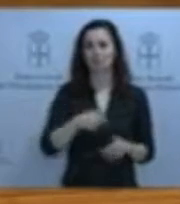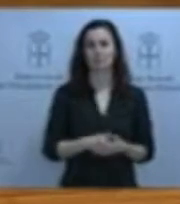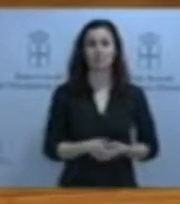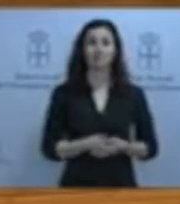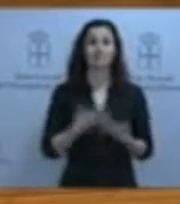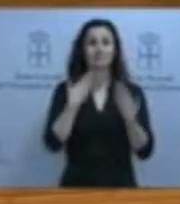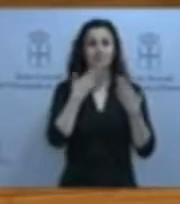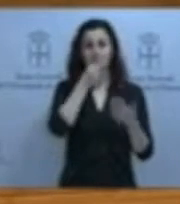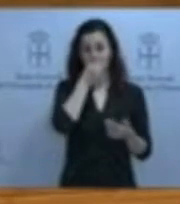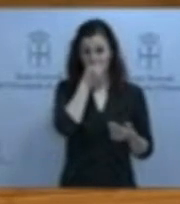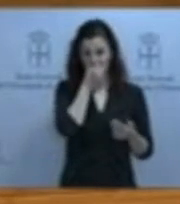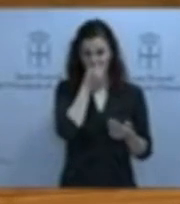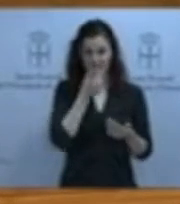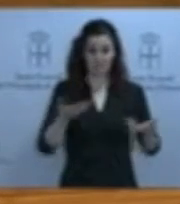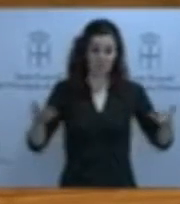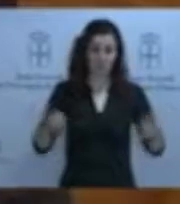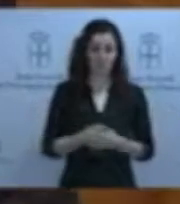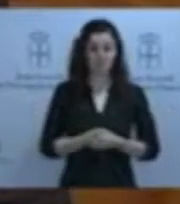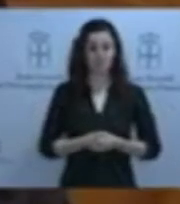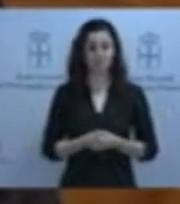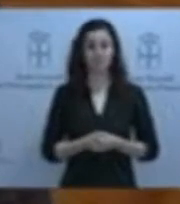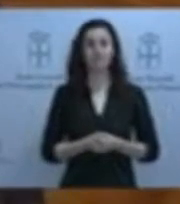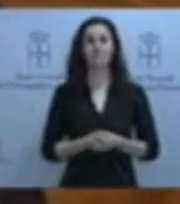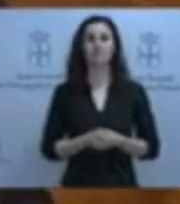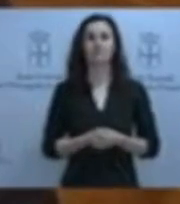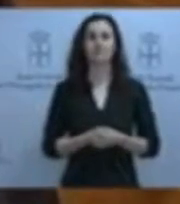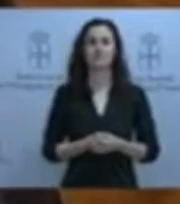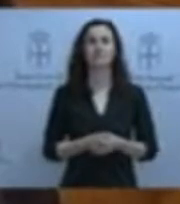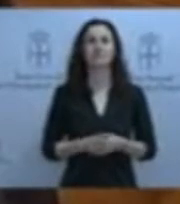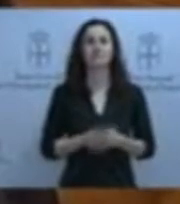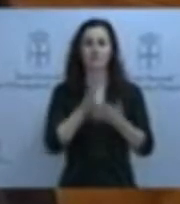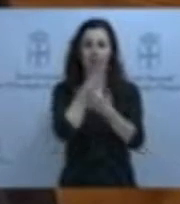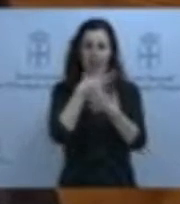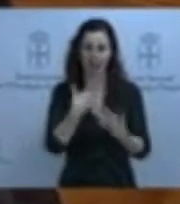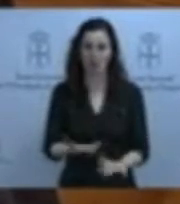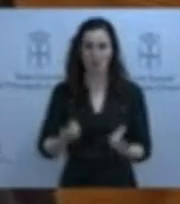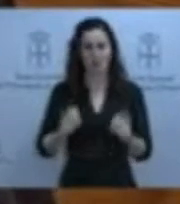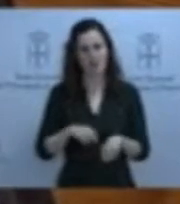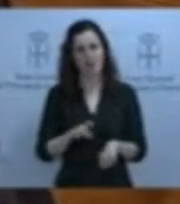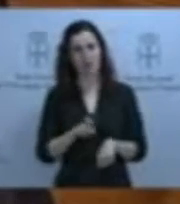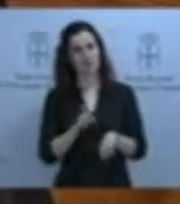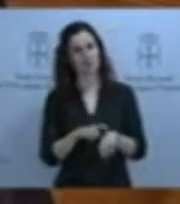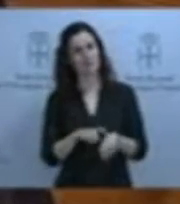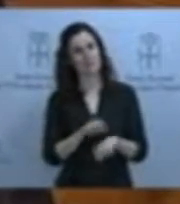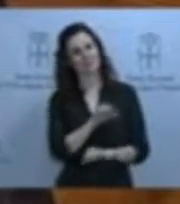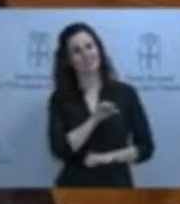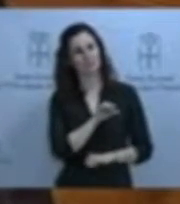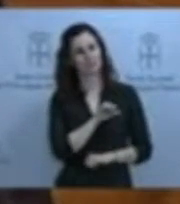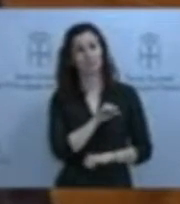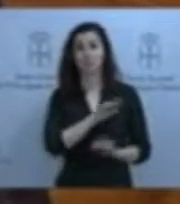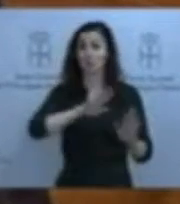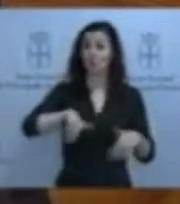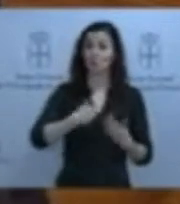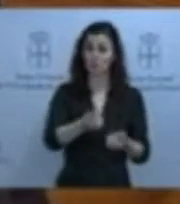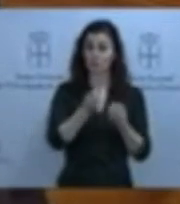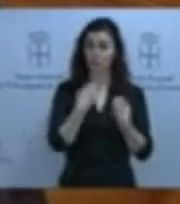Gracias. Pues sí, efectivamente llevamos tiempo esperando por ello y esto último que me acaba